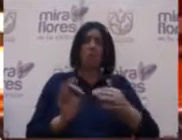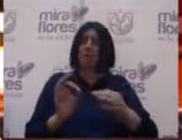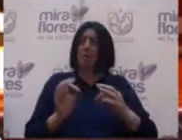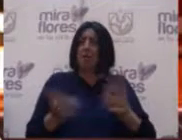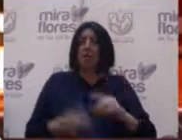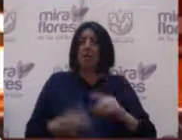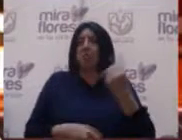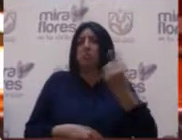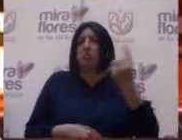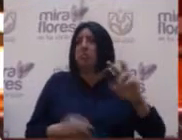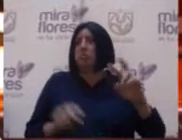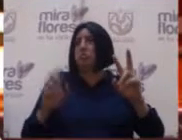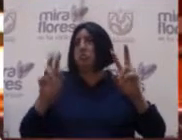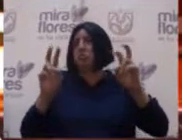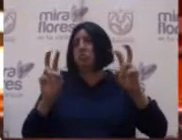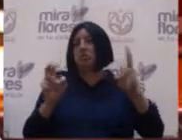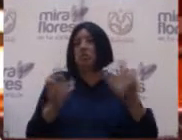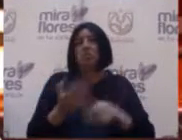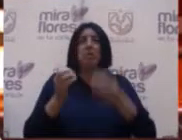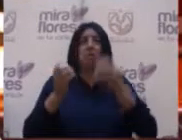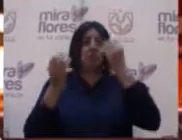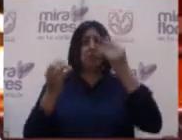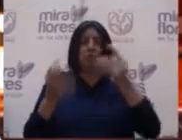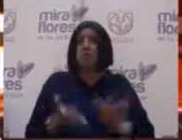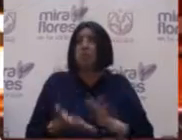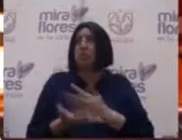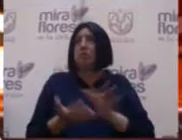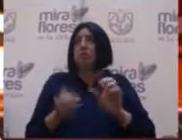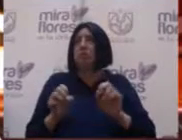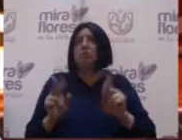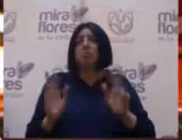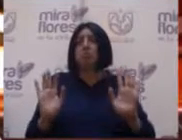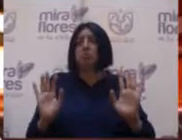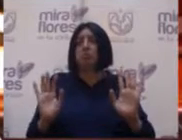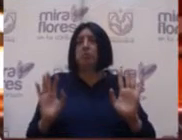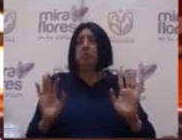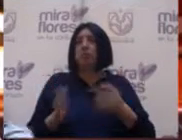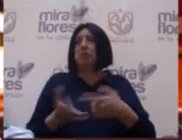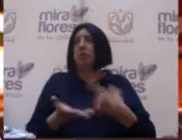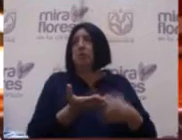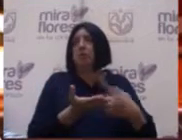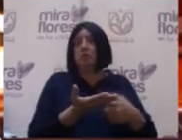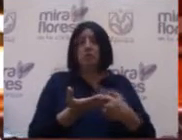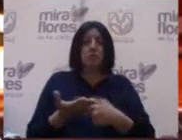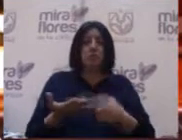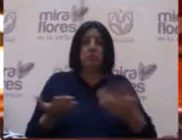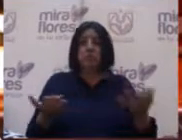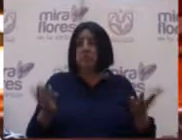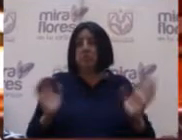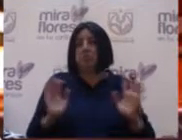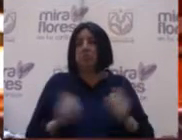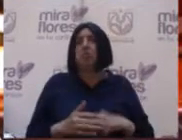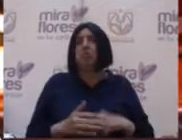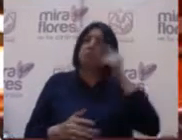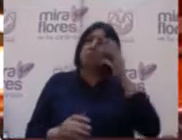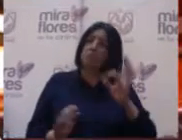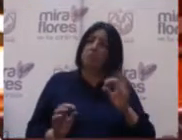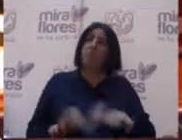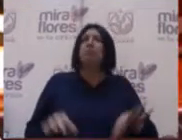era un tema meramente informativo y no había tenido la oportunidad de discutir las cosas. Yo creo